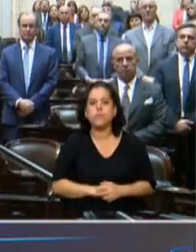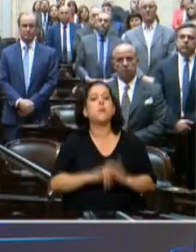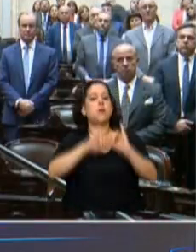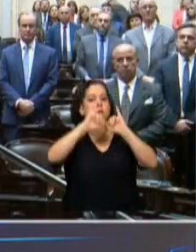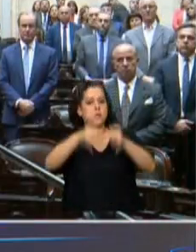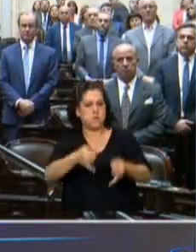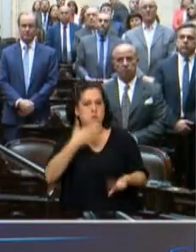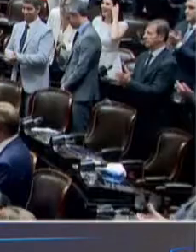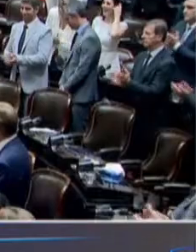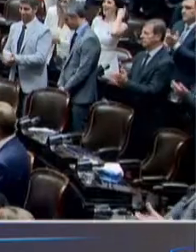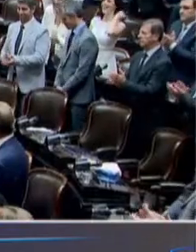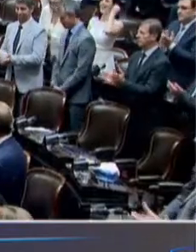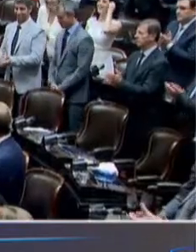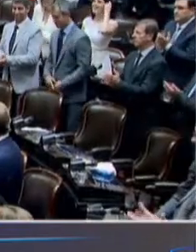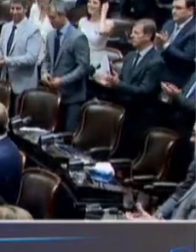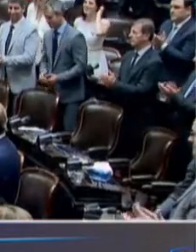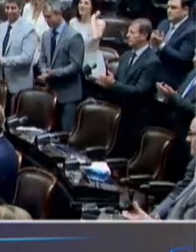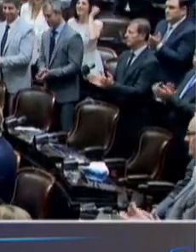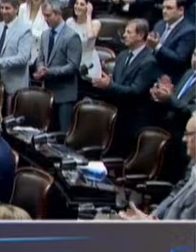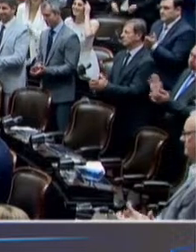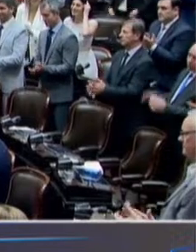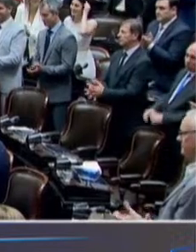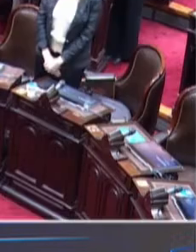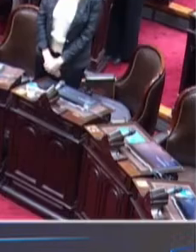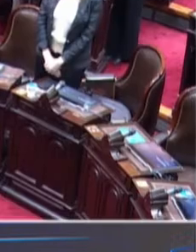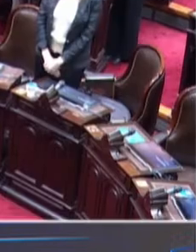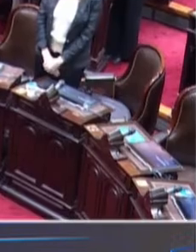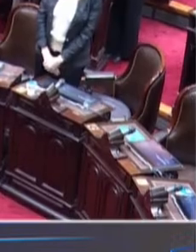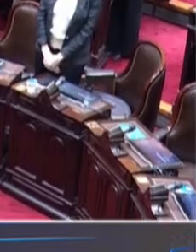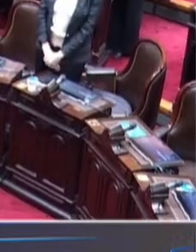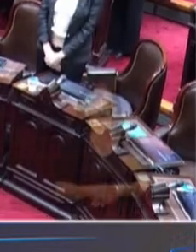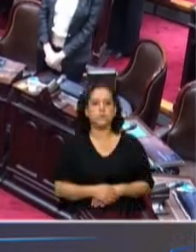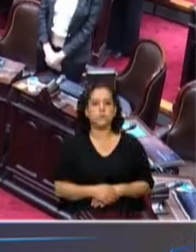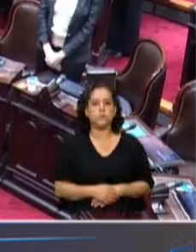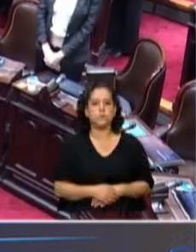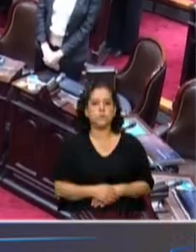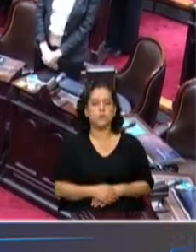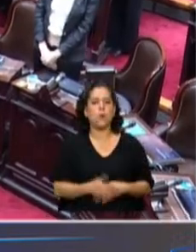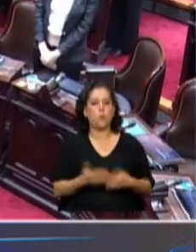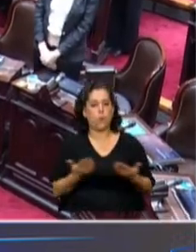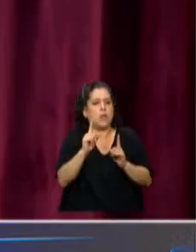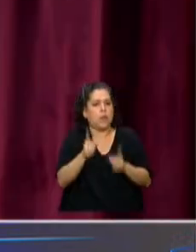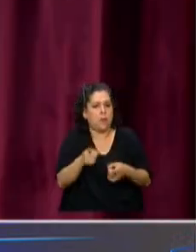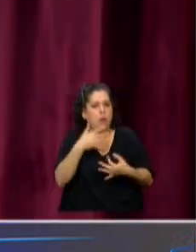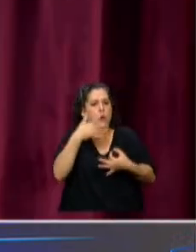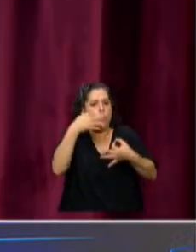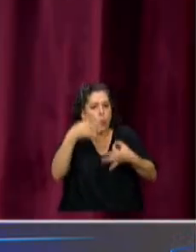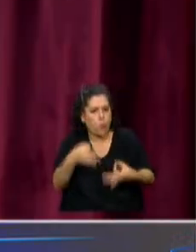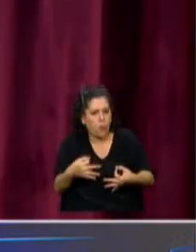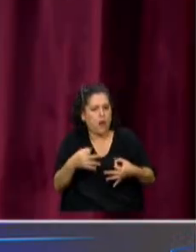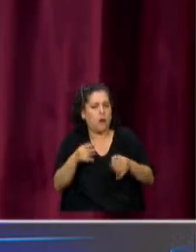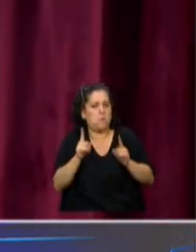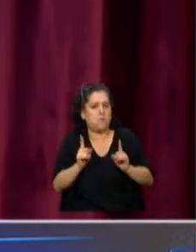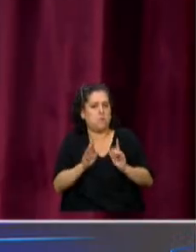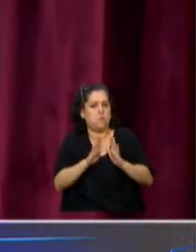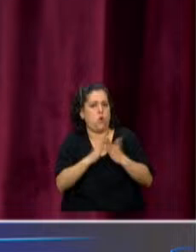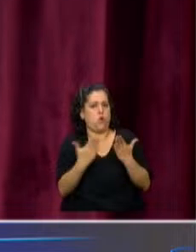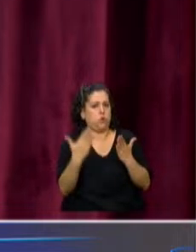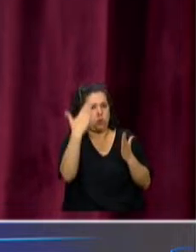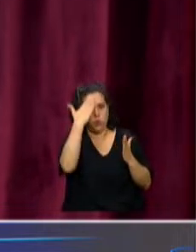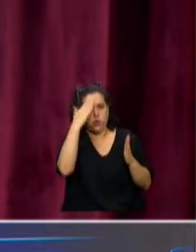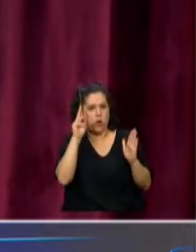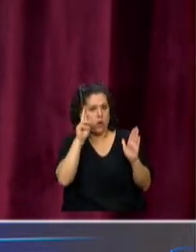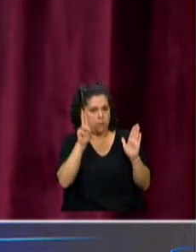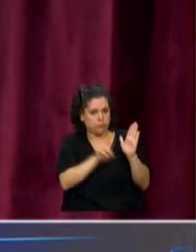lo mismo si hay un interés de avanzar en una reforma tributaria, menos en esta Cámara, que es Cámara originaria para las